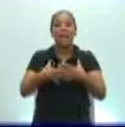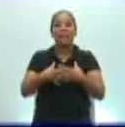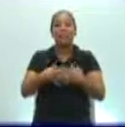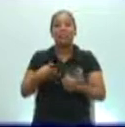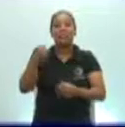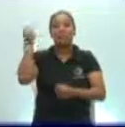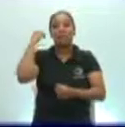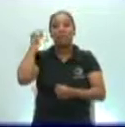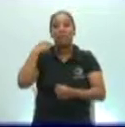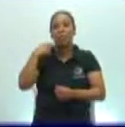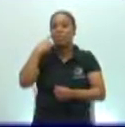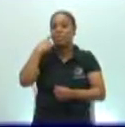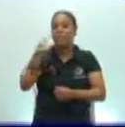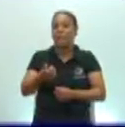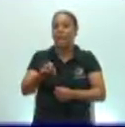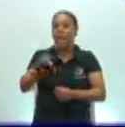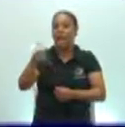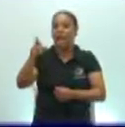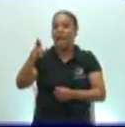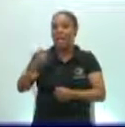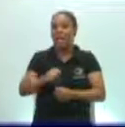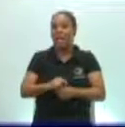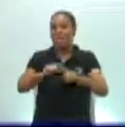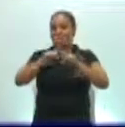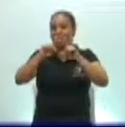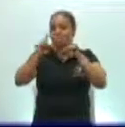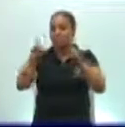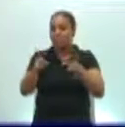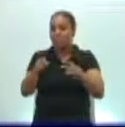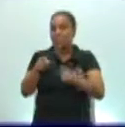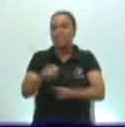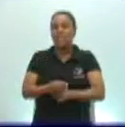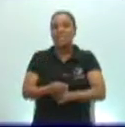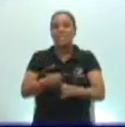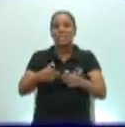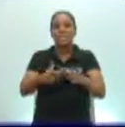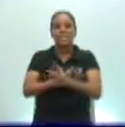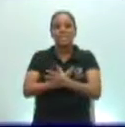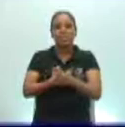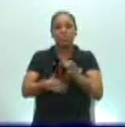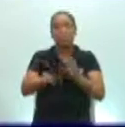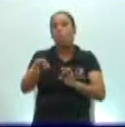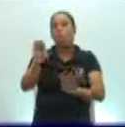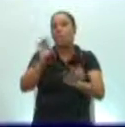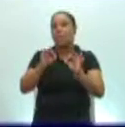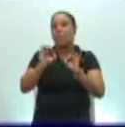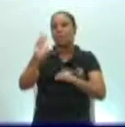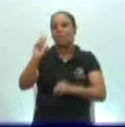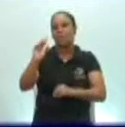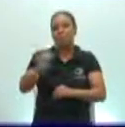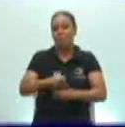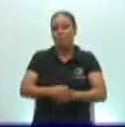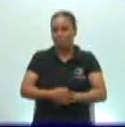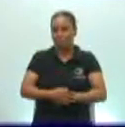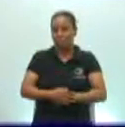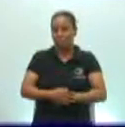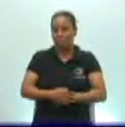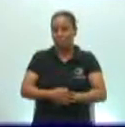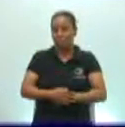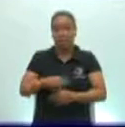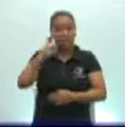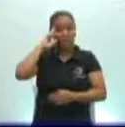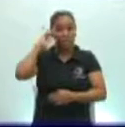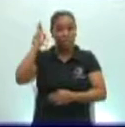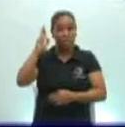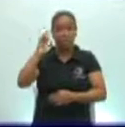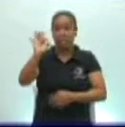con las letras AR y entre paréntesis el símbolo del elemento del que estamos hablando. Además, recuerden que los